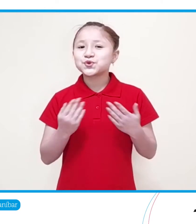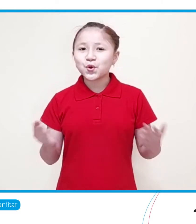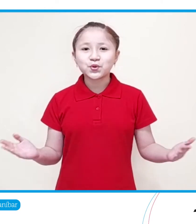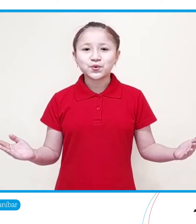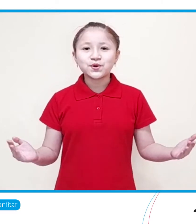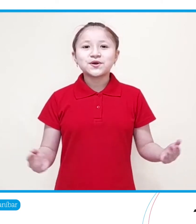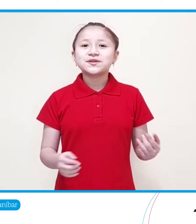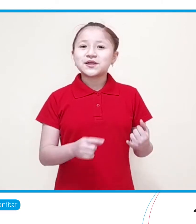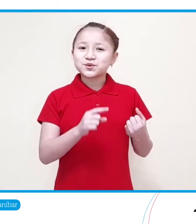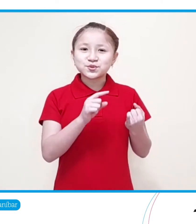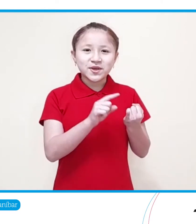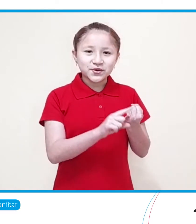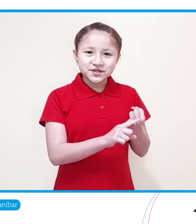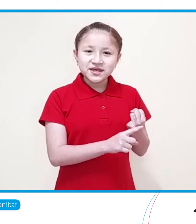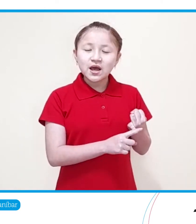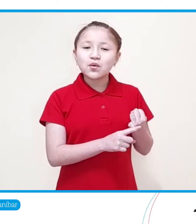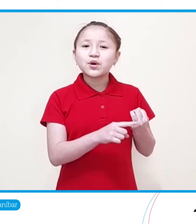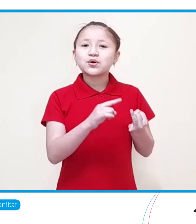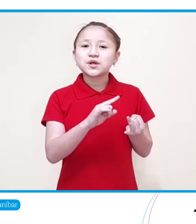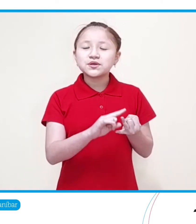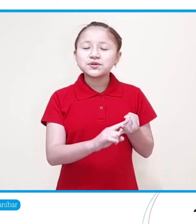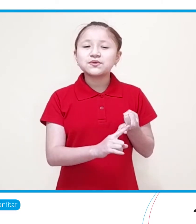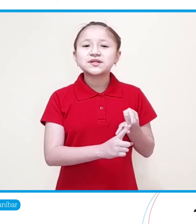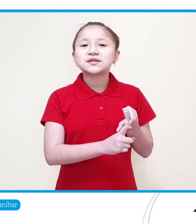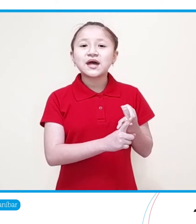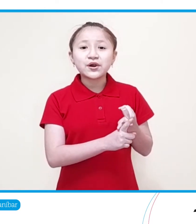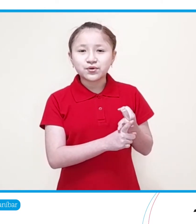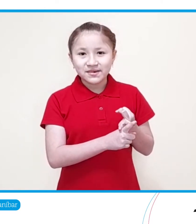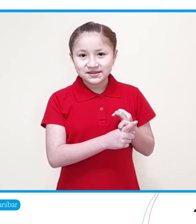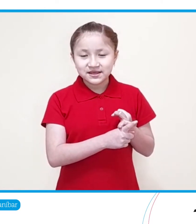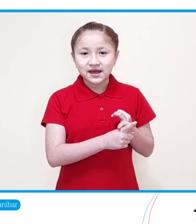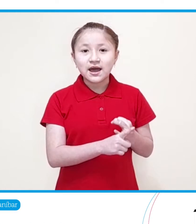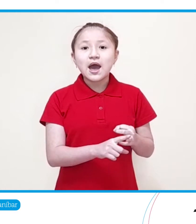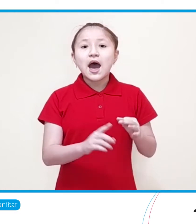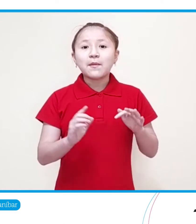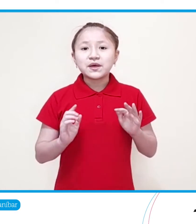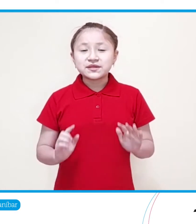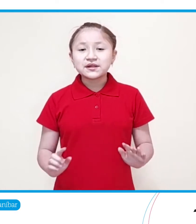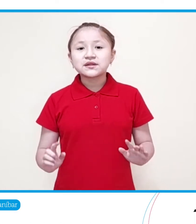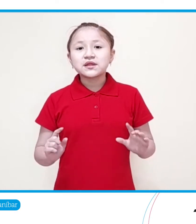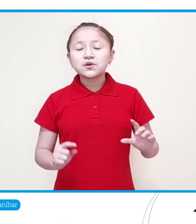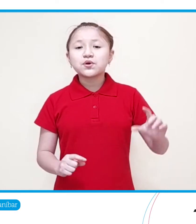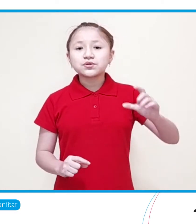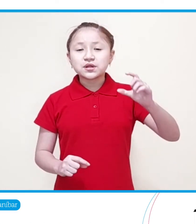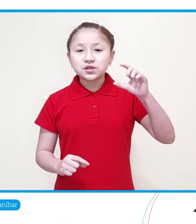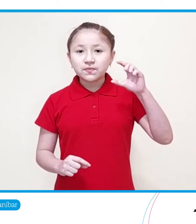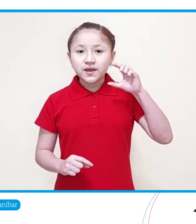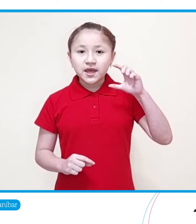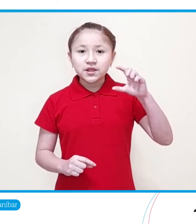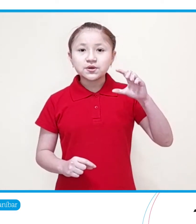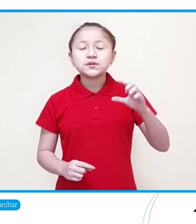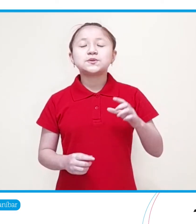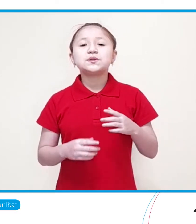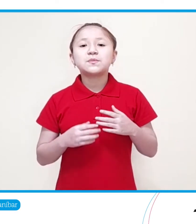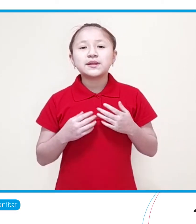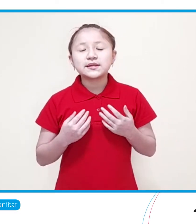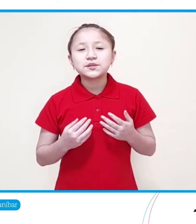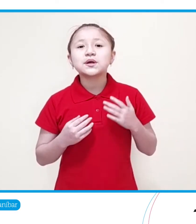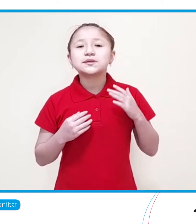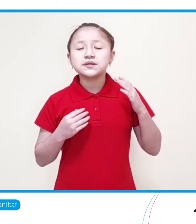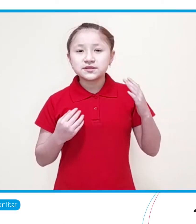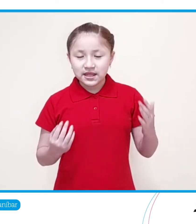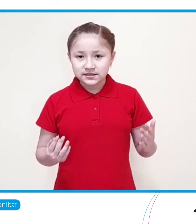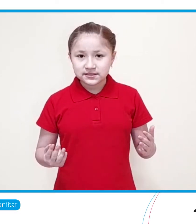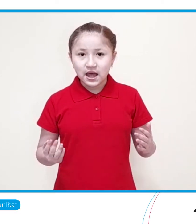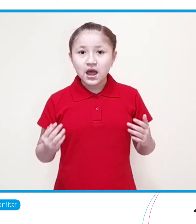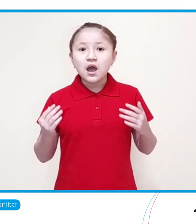gustó todo, tanto su melodía como el contenido de su letra tan romántica. A pesar de tener un contenido pequeño, su interpretación